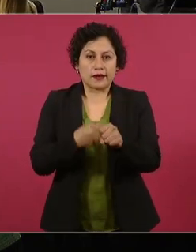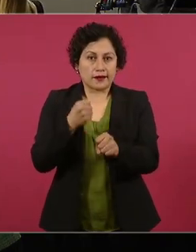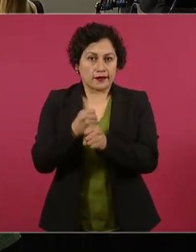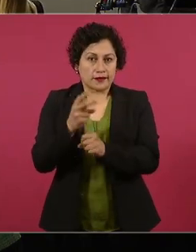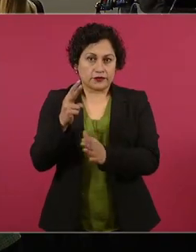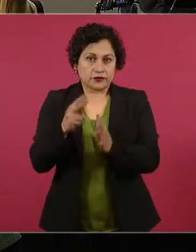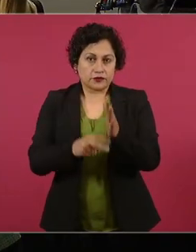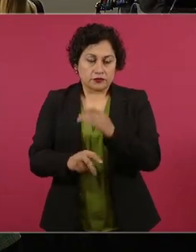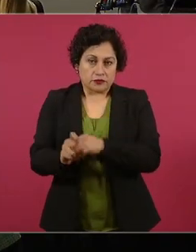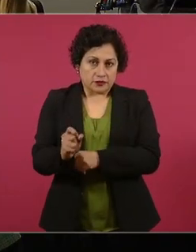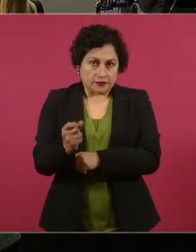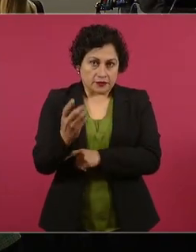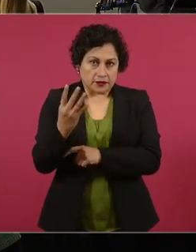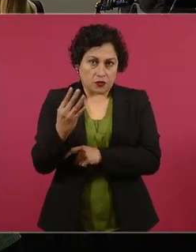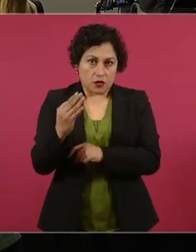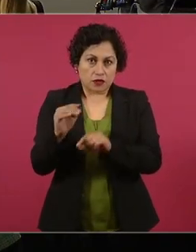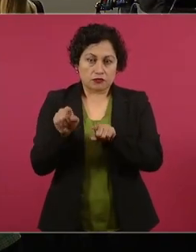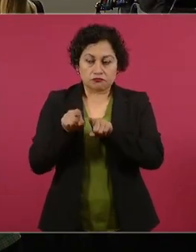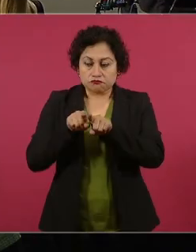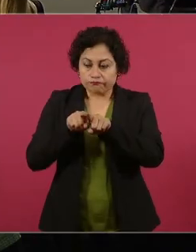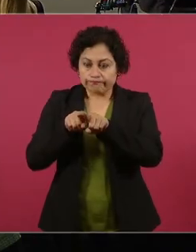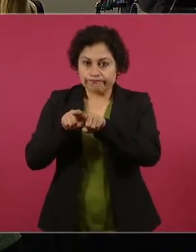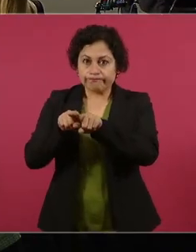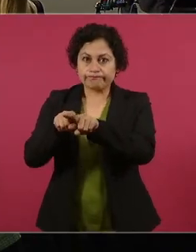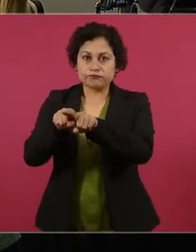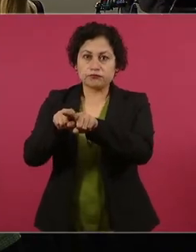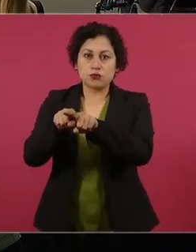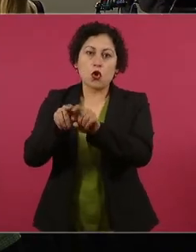o todavía abajo.